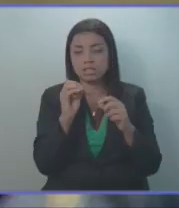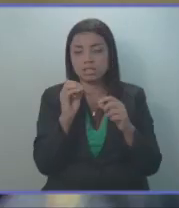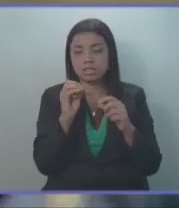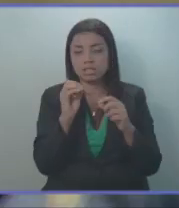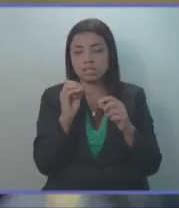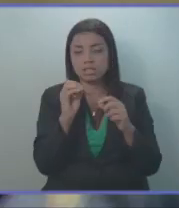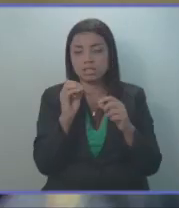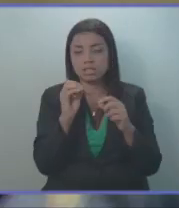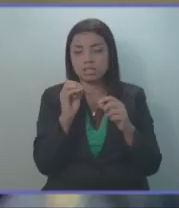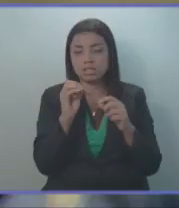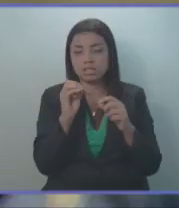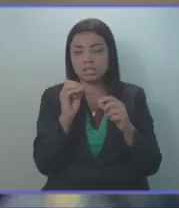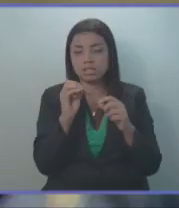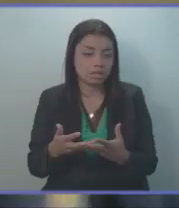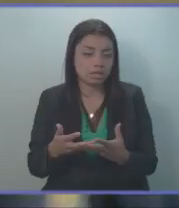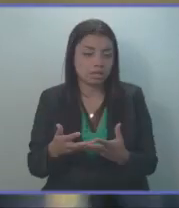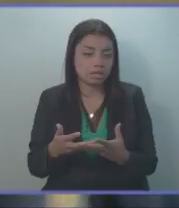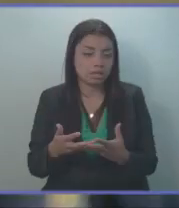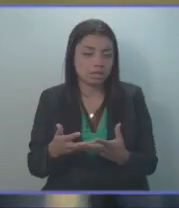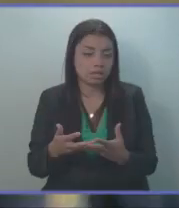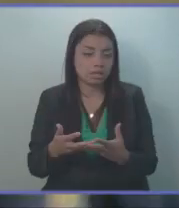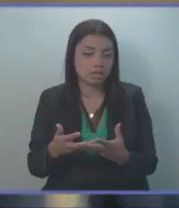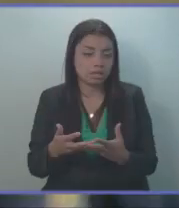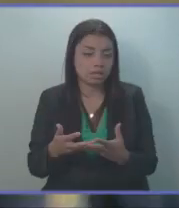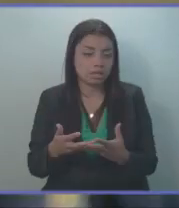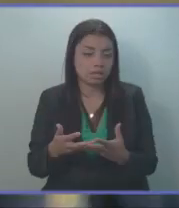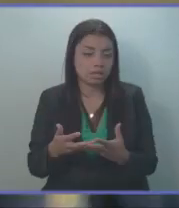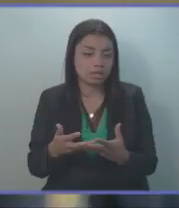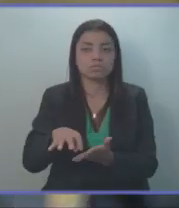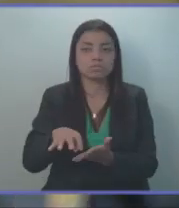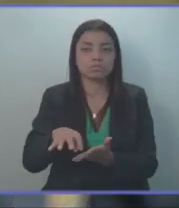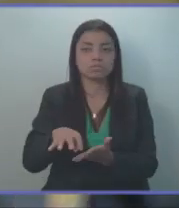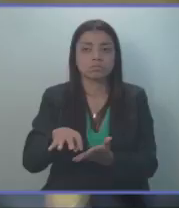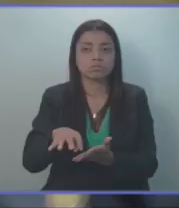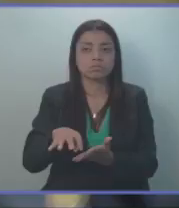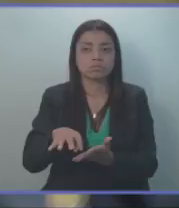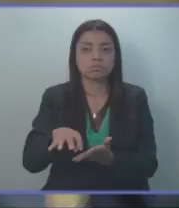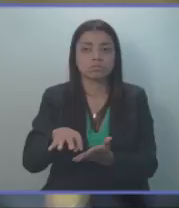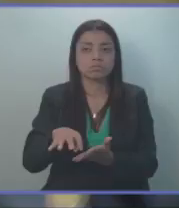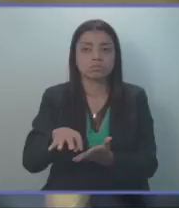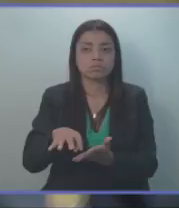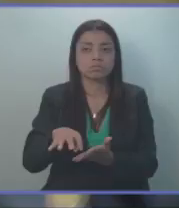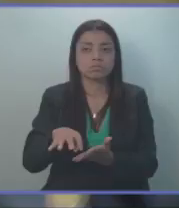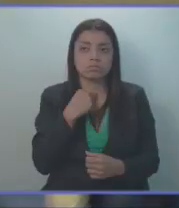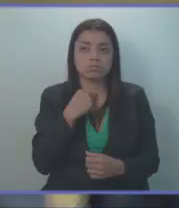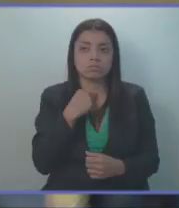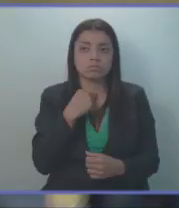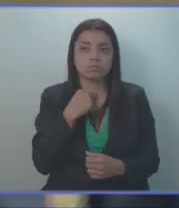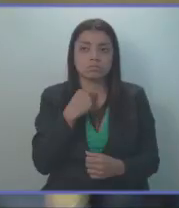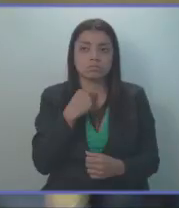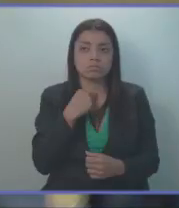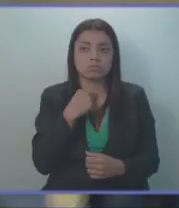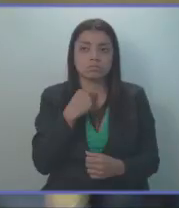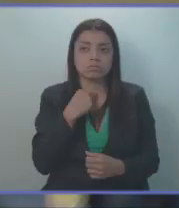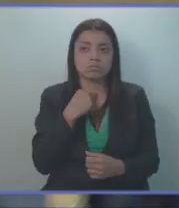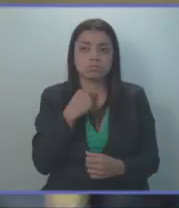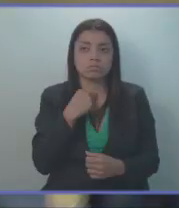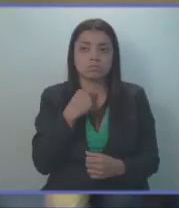métricas restantes serán distribuidas a los municipios declarados en alerta roja por la Dirección de Protección